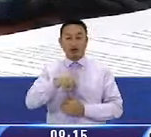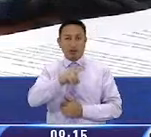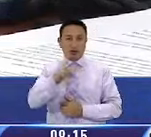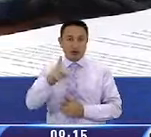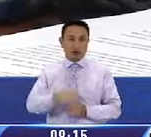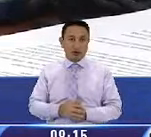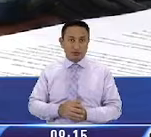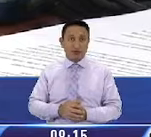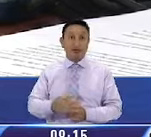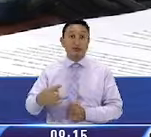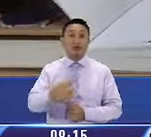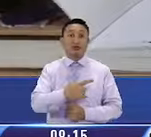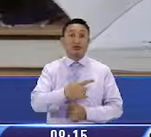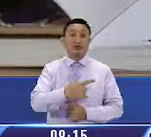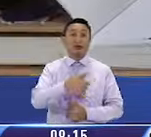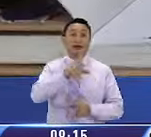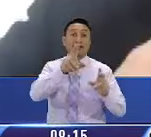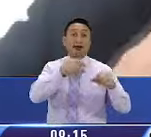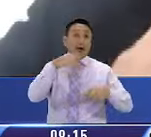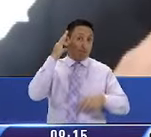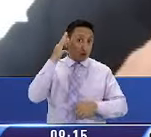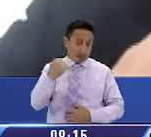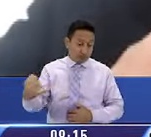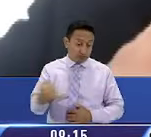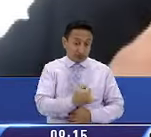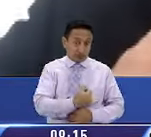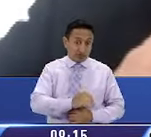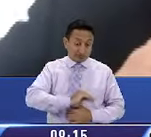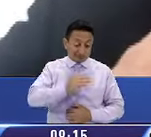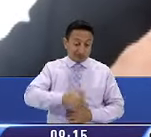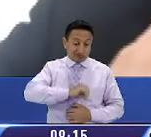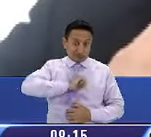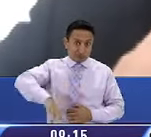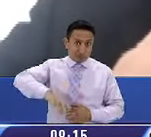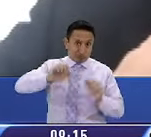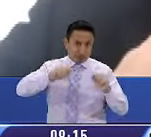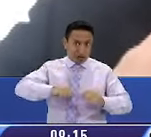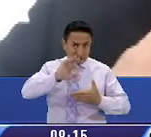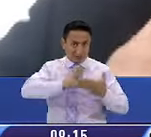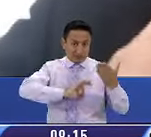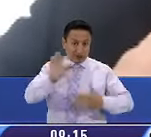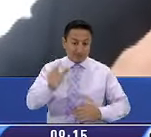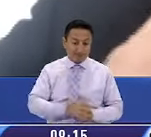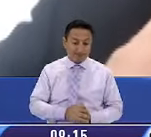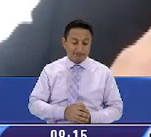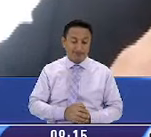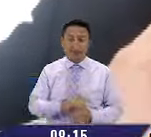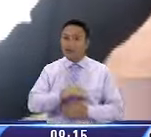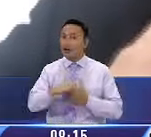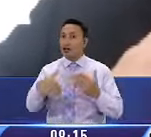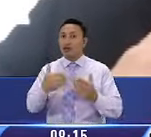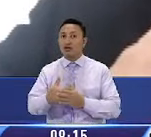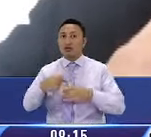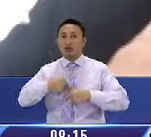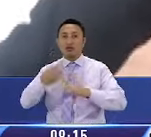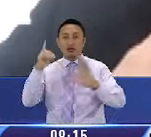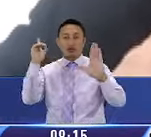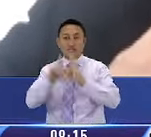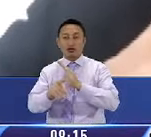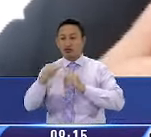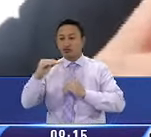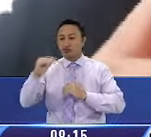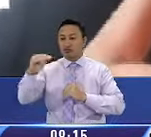despenalizó el aborto en casos de violación. Atacaremos conceptualmente en todos los niveles, legales,